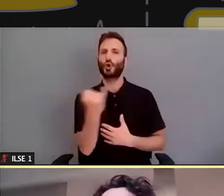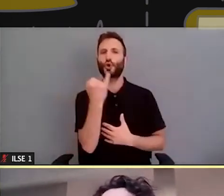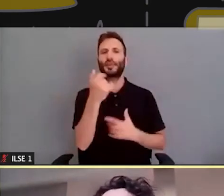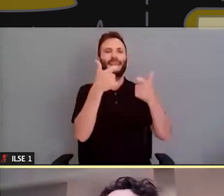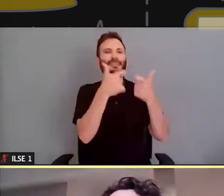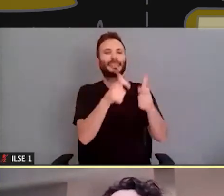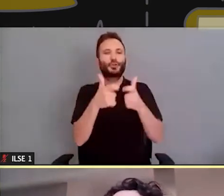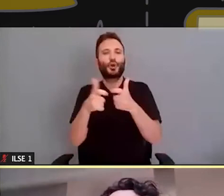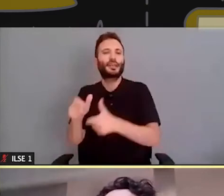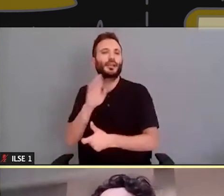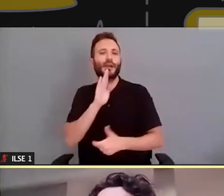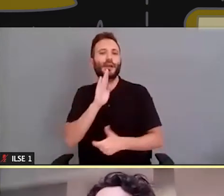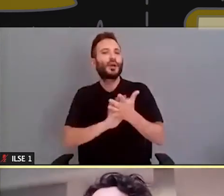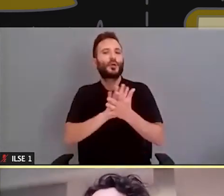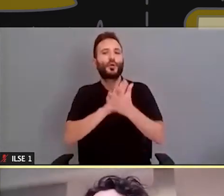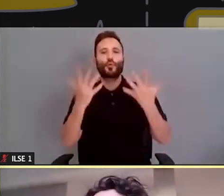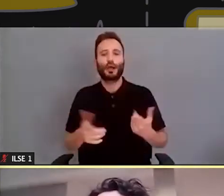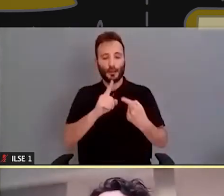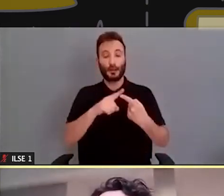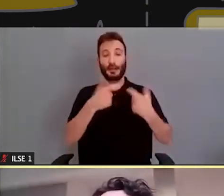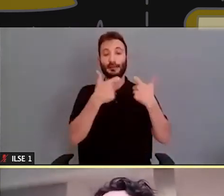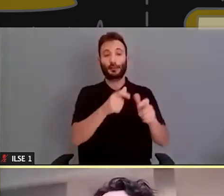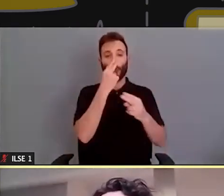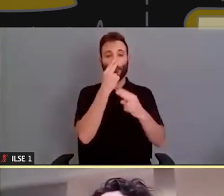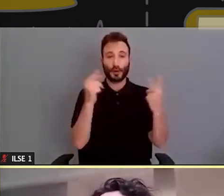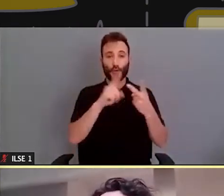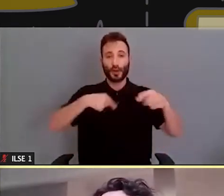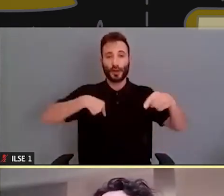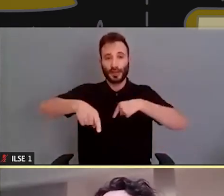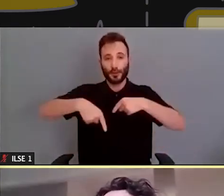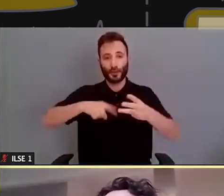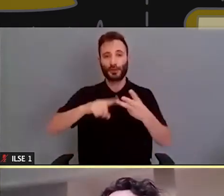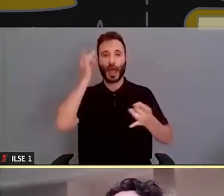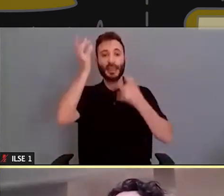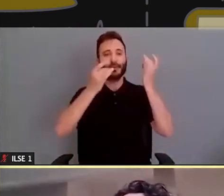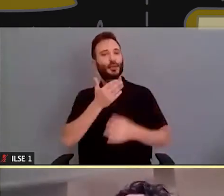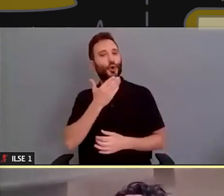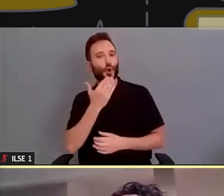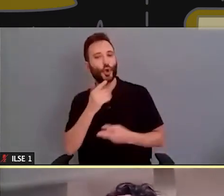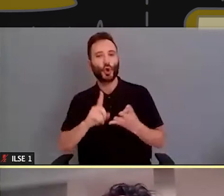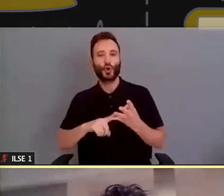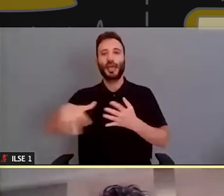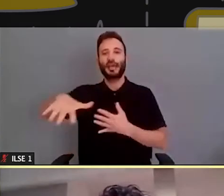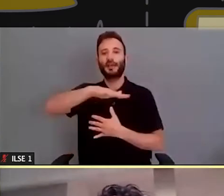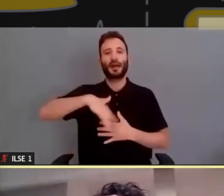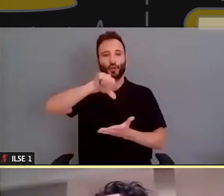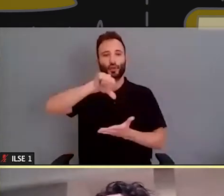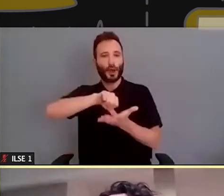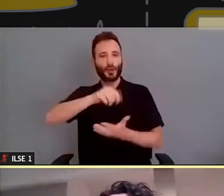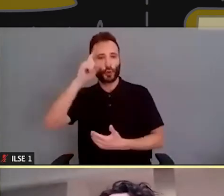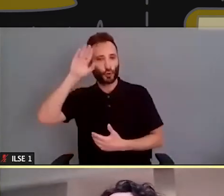Bueno, pues son el sector público, el transporte, las actividades de ocio, espacios urbanos y rurales,